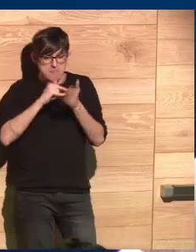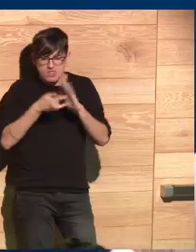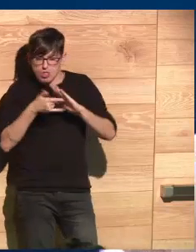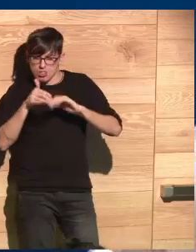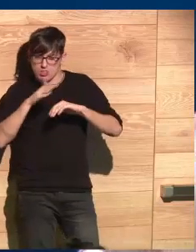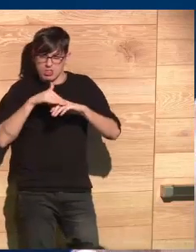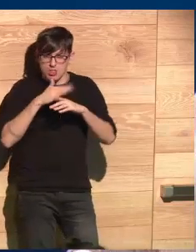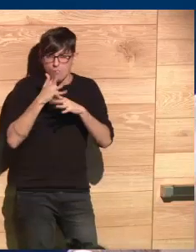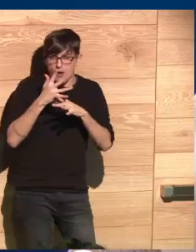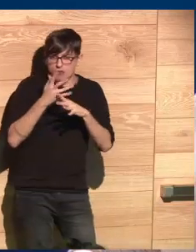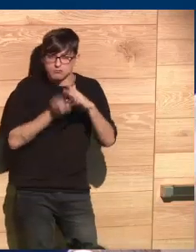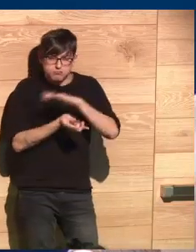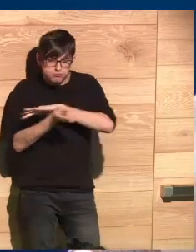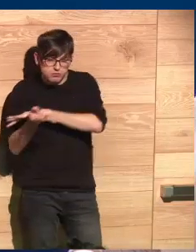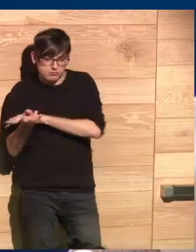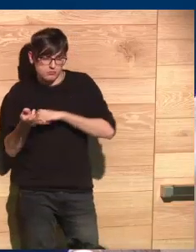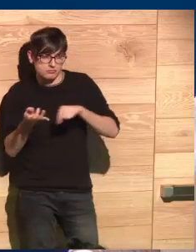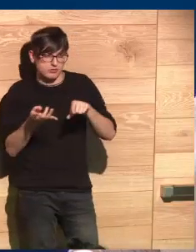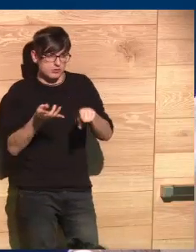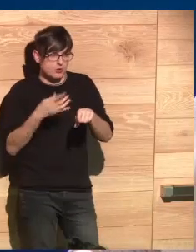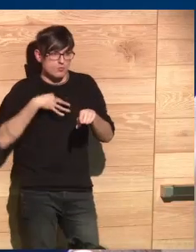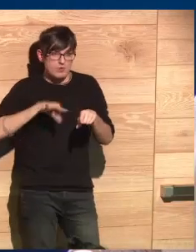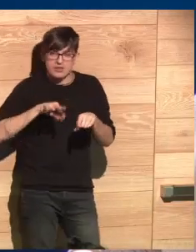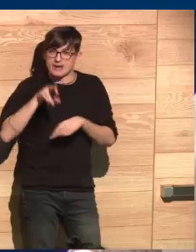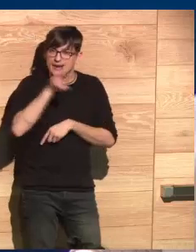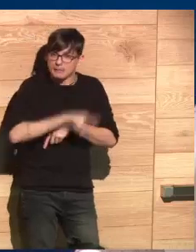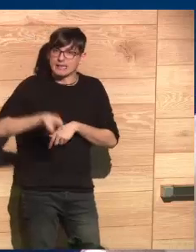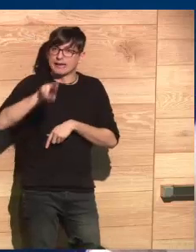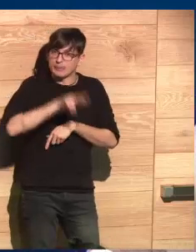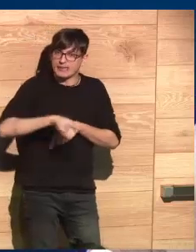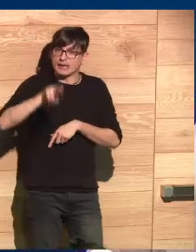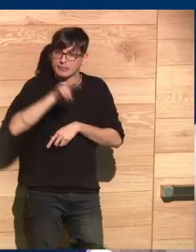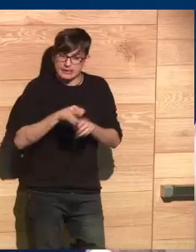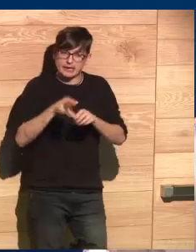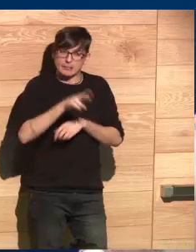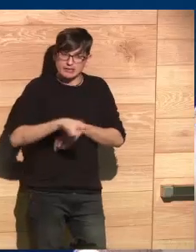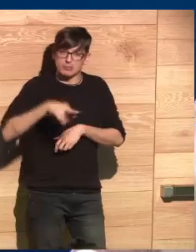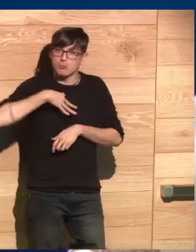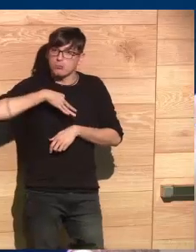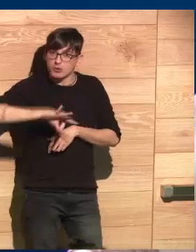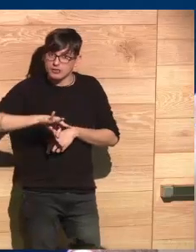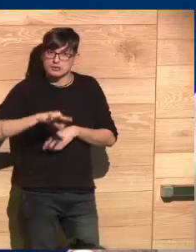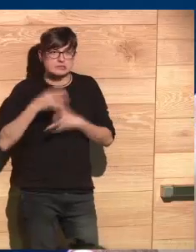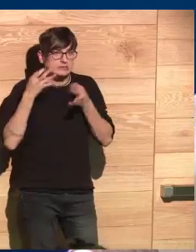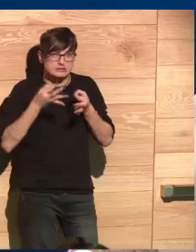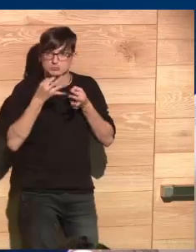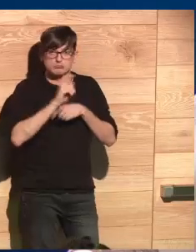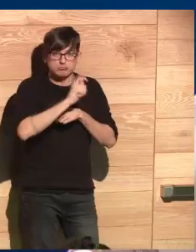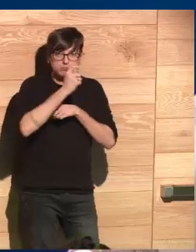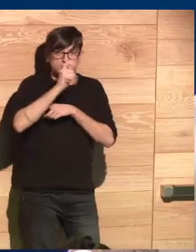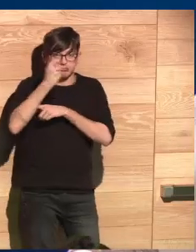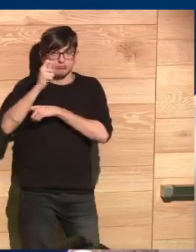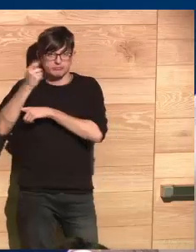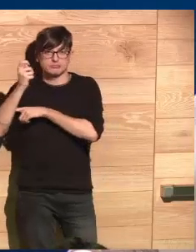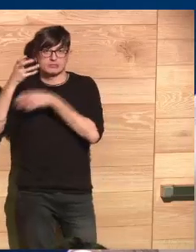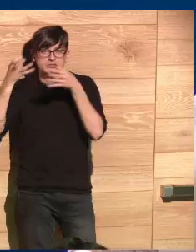como estudio que es repetible. Ellos pueden repetir sus éxitos más o menos, nunca a la escala de Clash of Clans, pero lo pueden repetir.